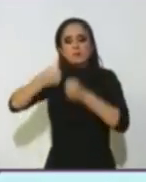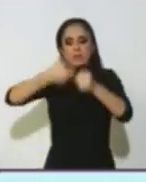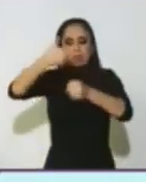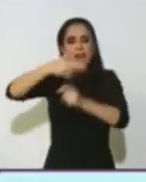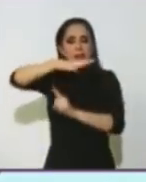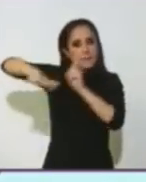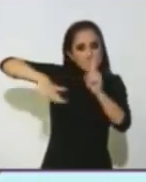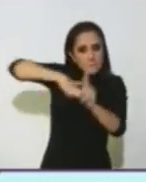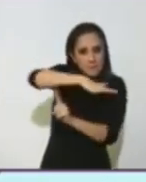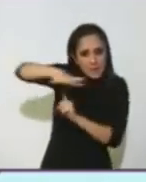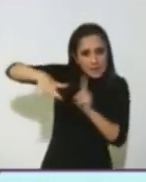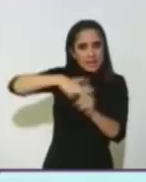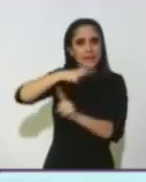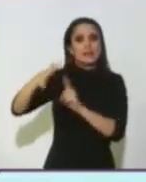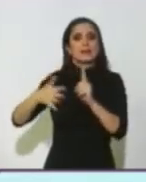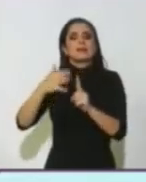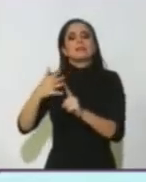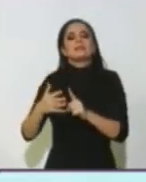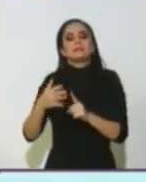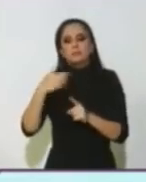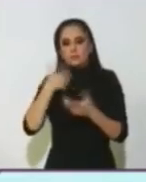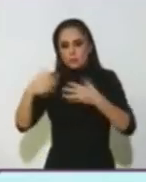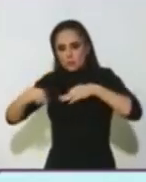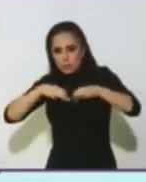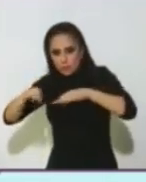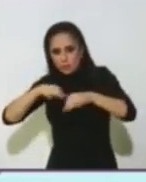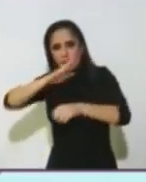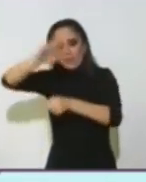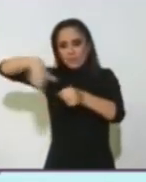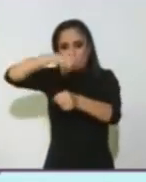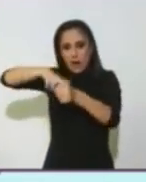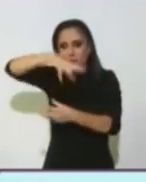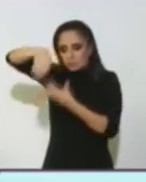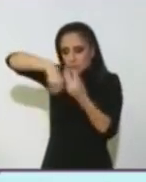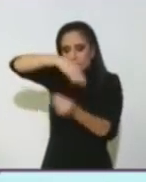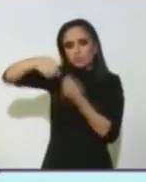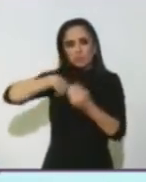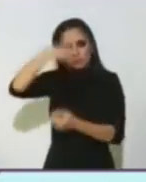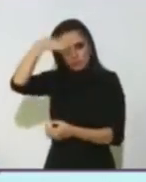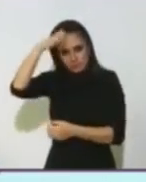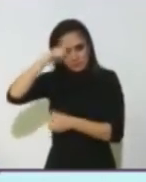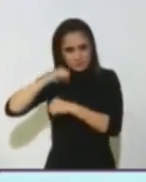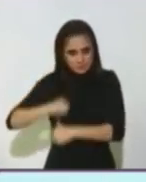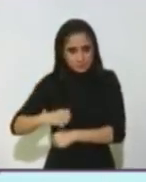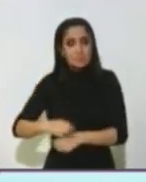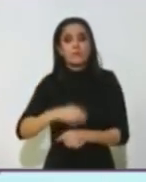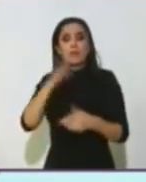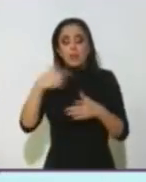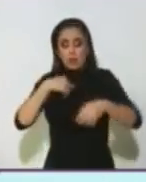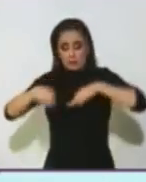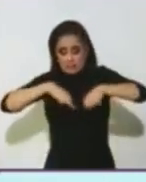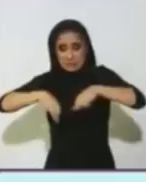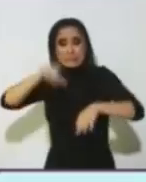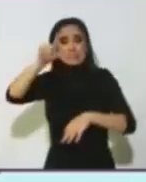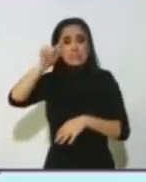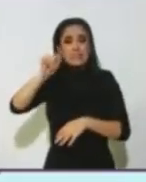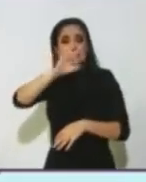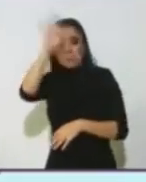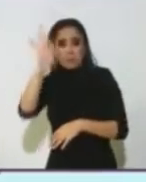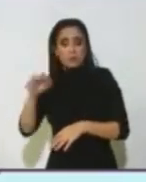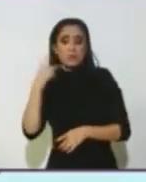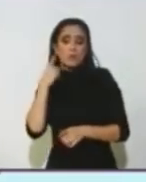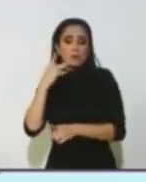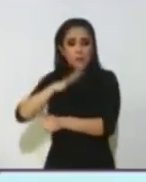y recursos naturales en el partido verde trabajado para que el 70 por ciento de la legislación ambiental